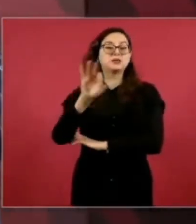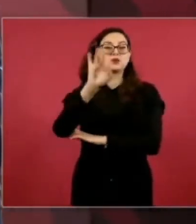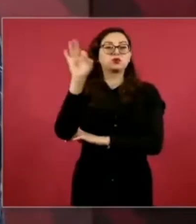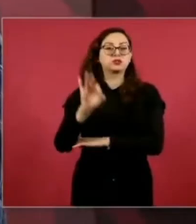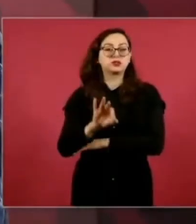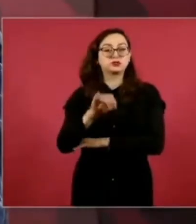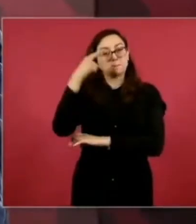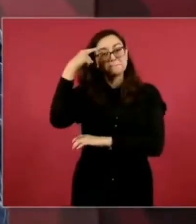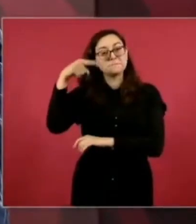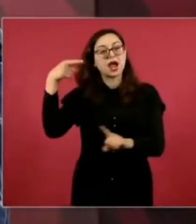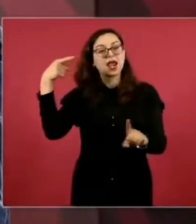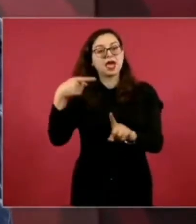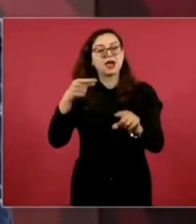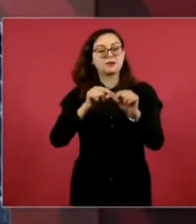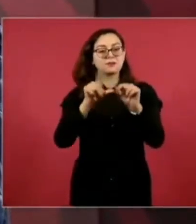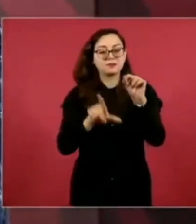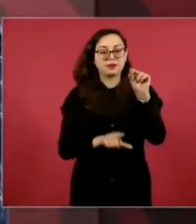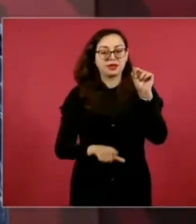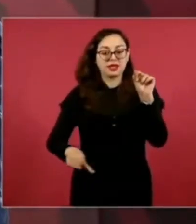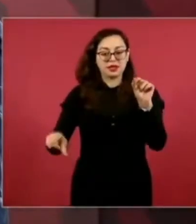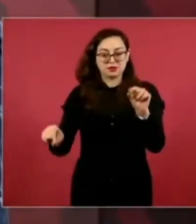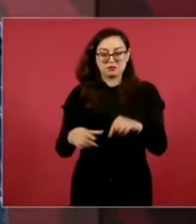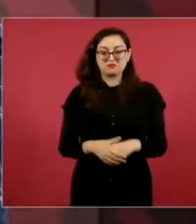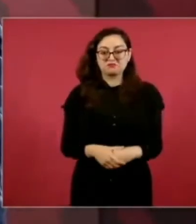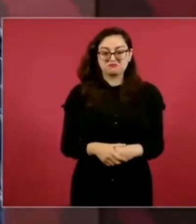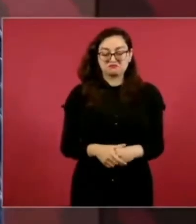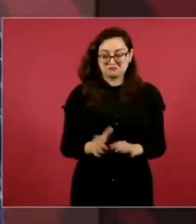consumimos y ya está produciendo.